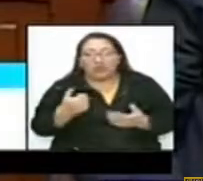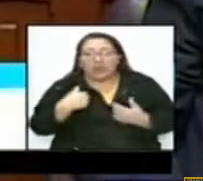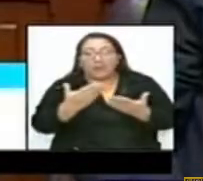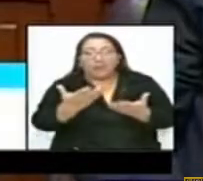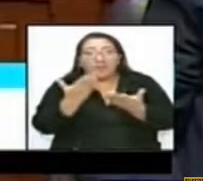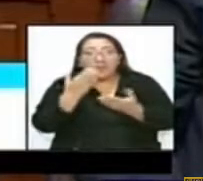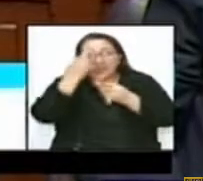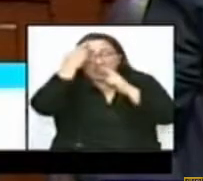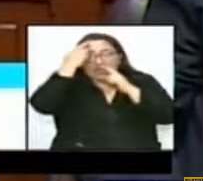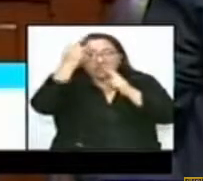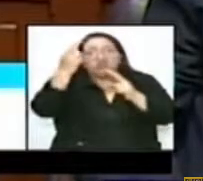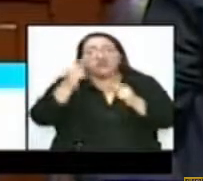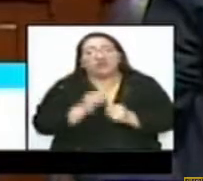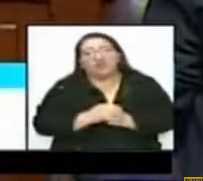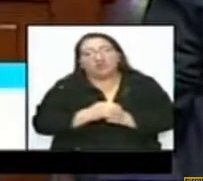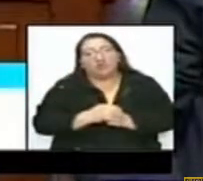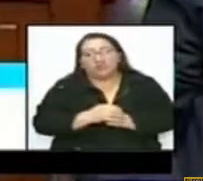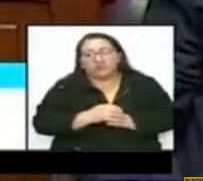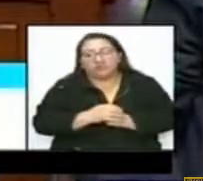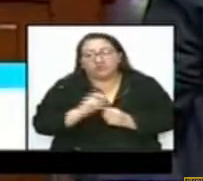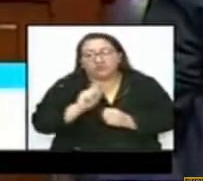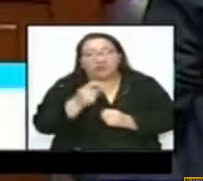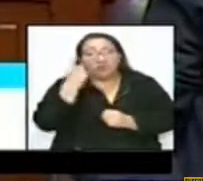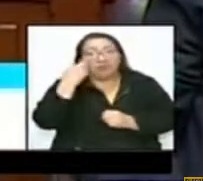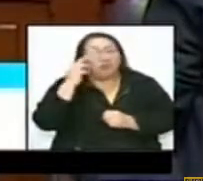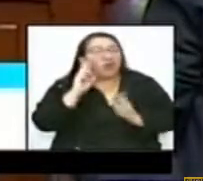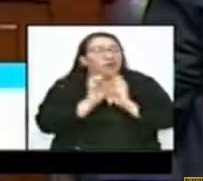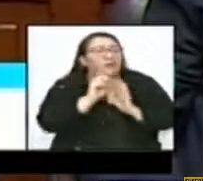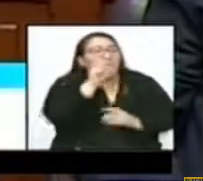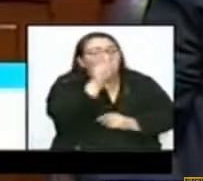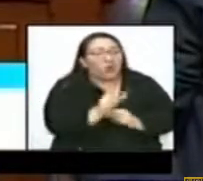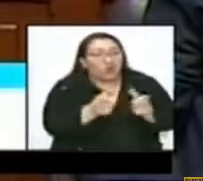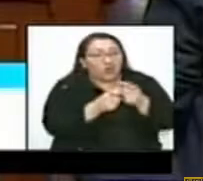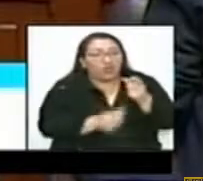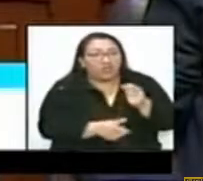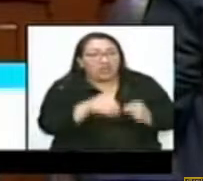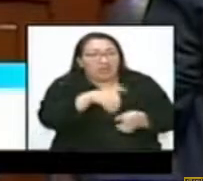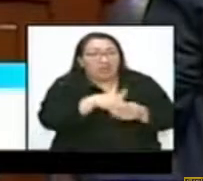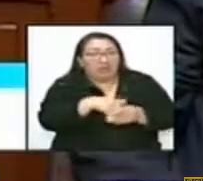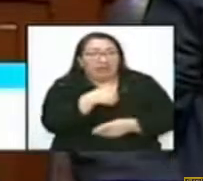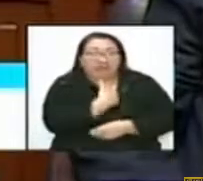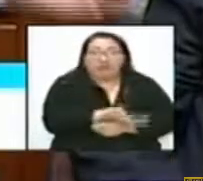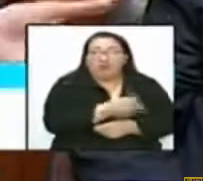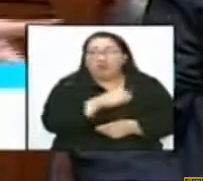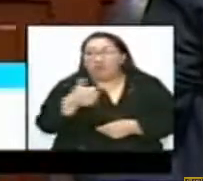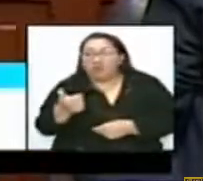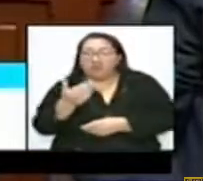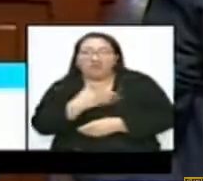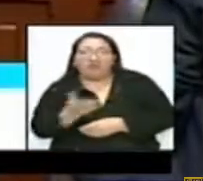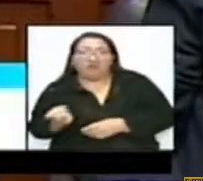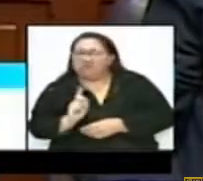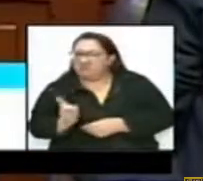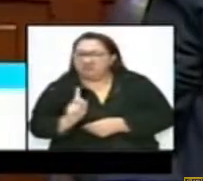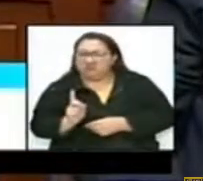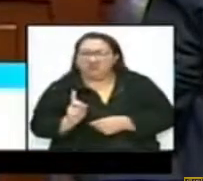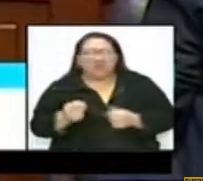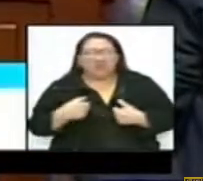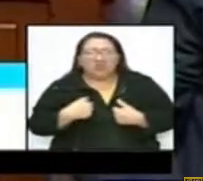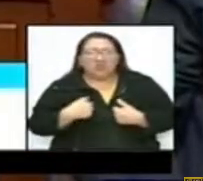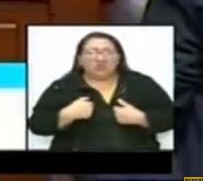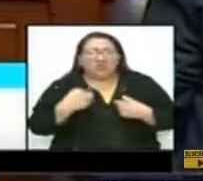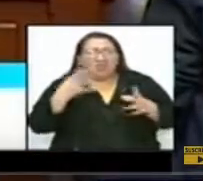respeto no porque un congresista vota de una manera o vota de otra no tenía